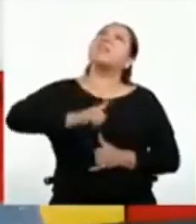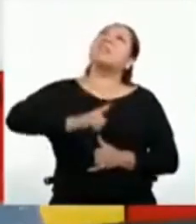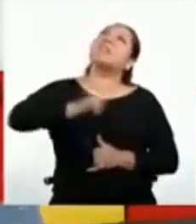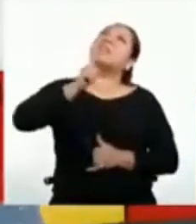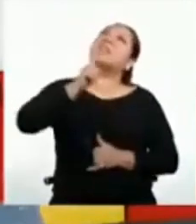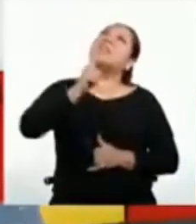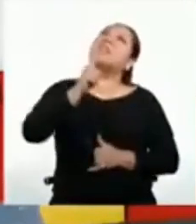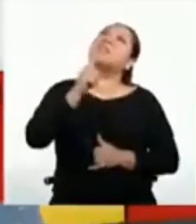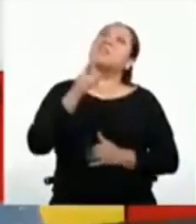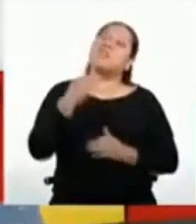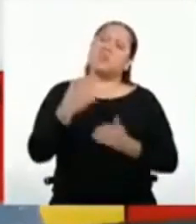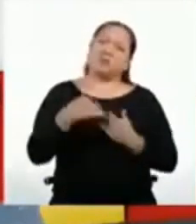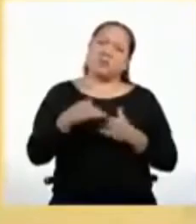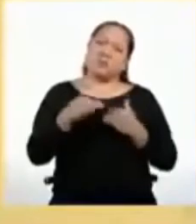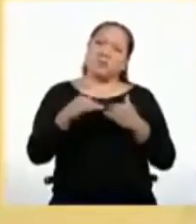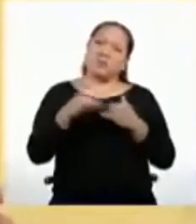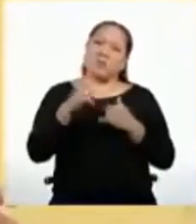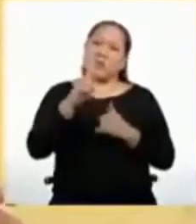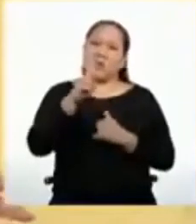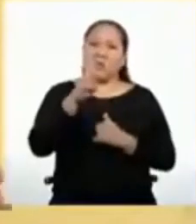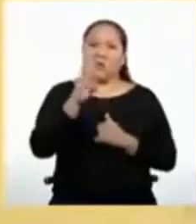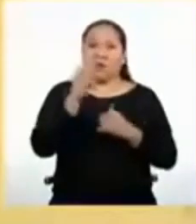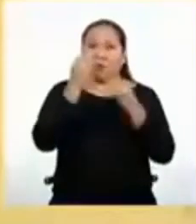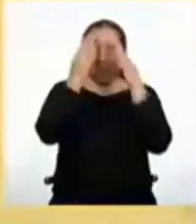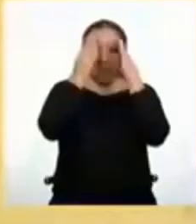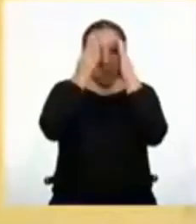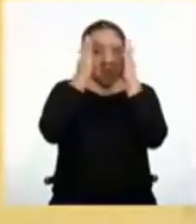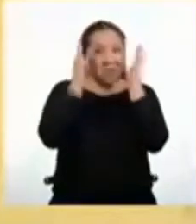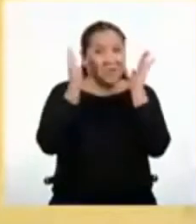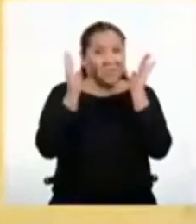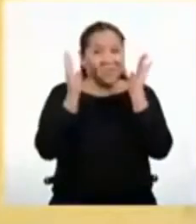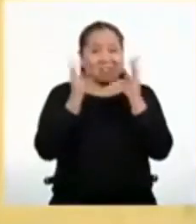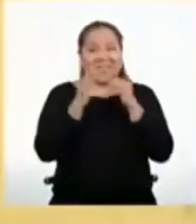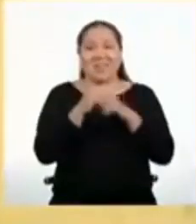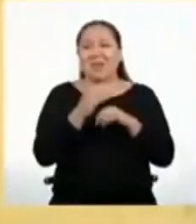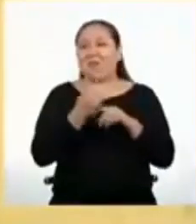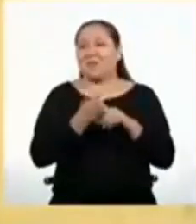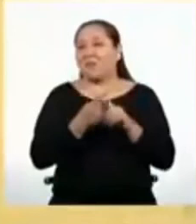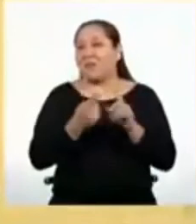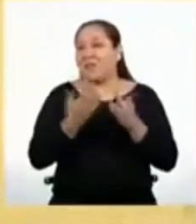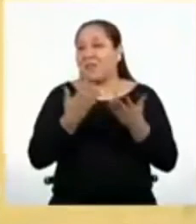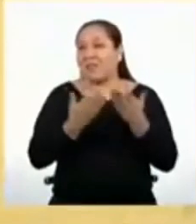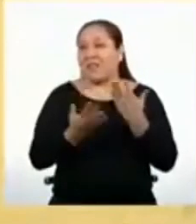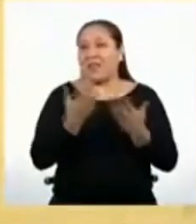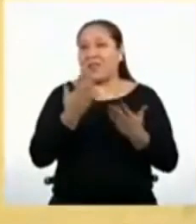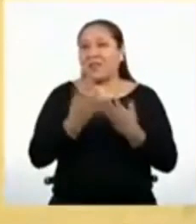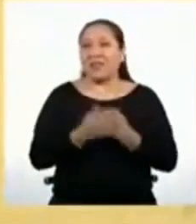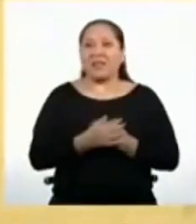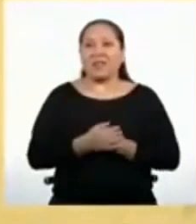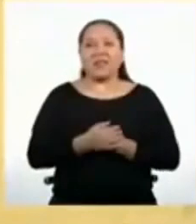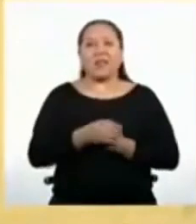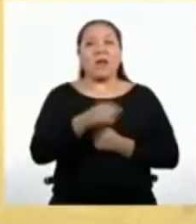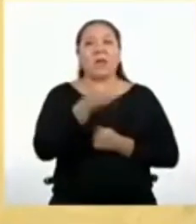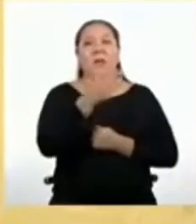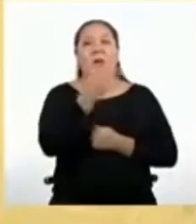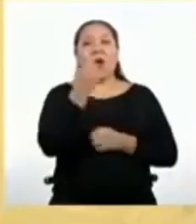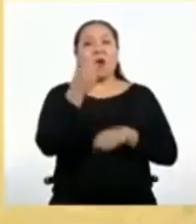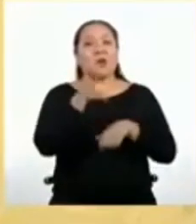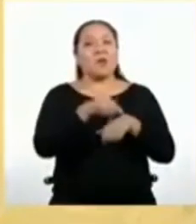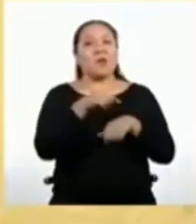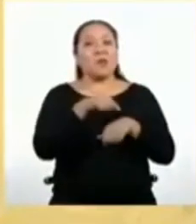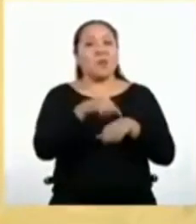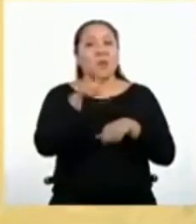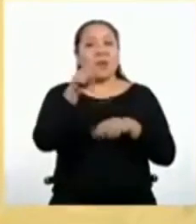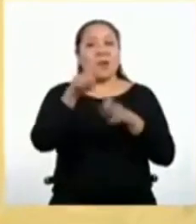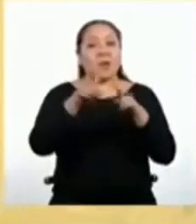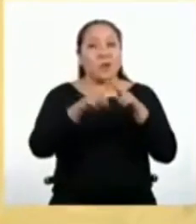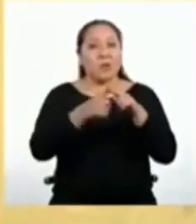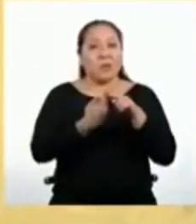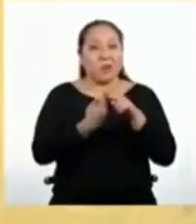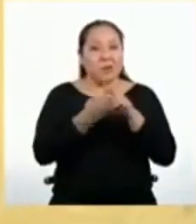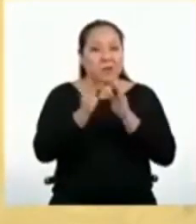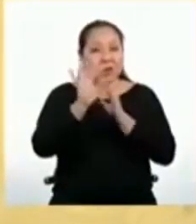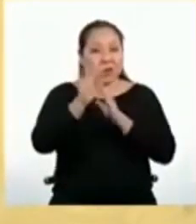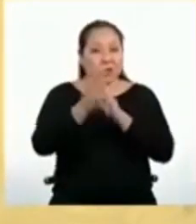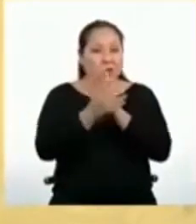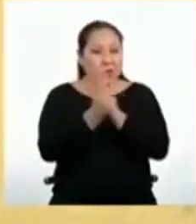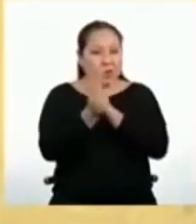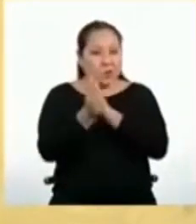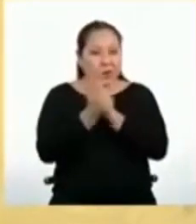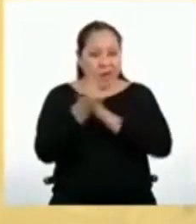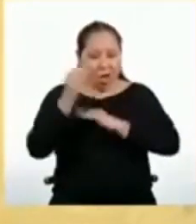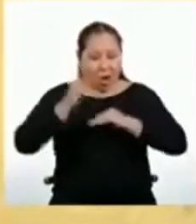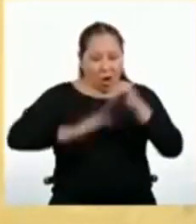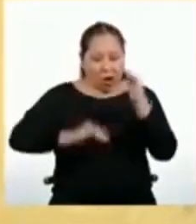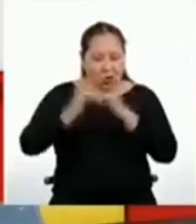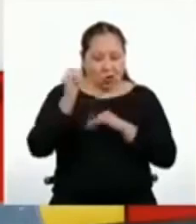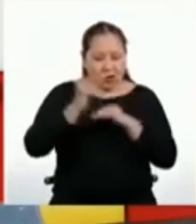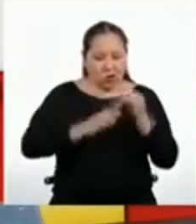habrá? ¿Serán 20? No lo sé, Rodrigo, pero quizás ahora sea el mejor momento para desarrollar tus habilidades como